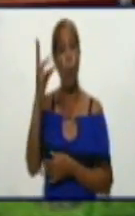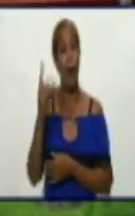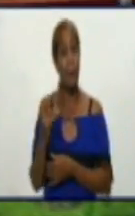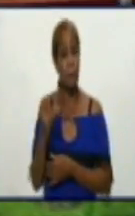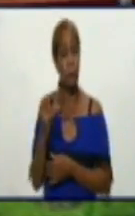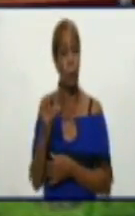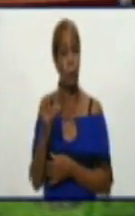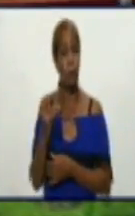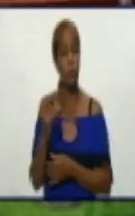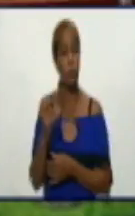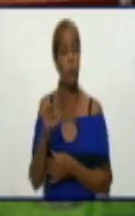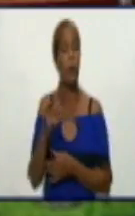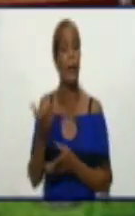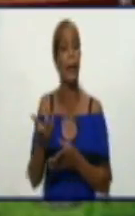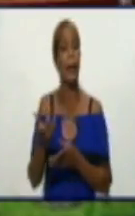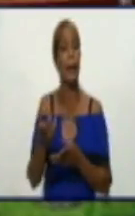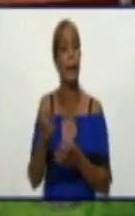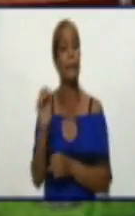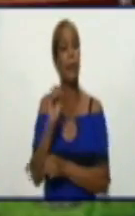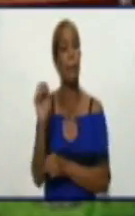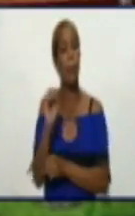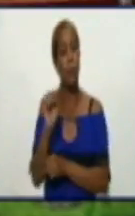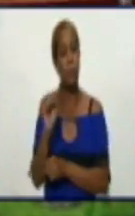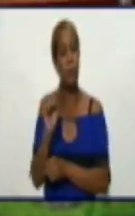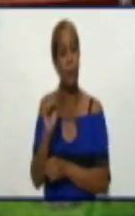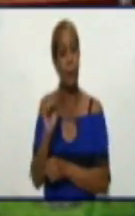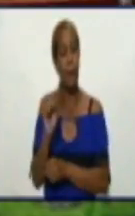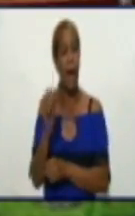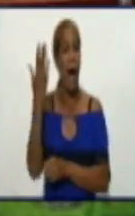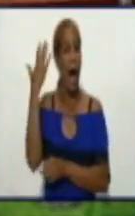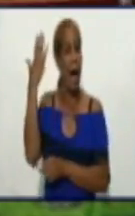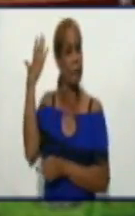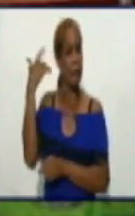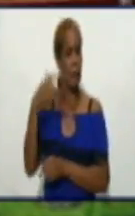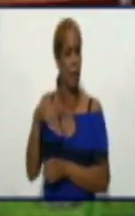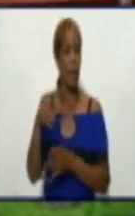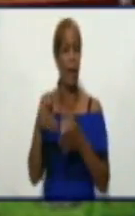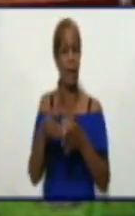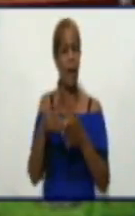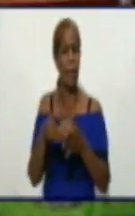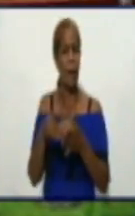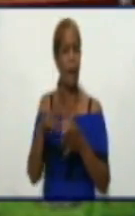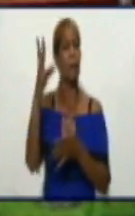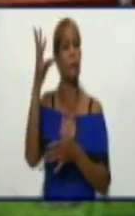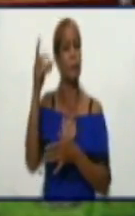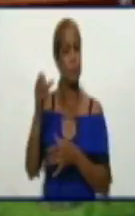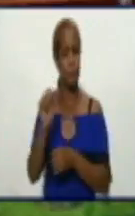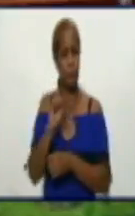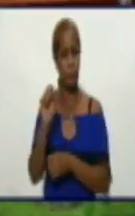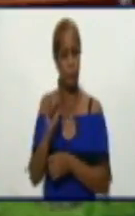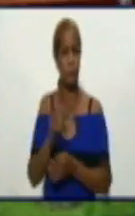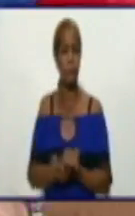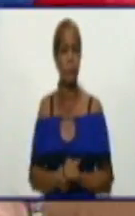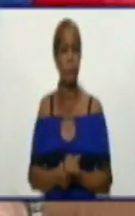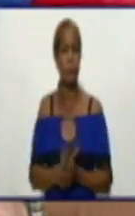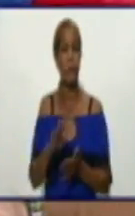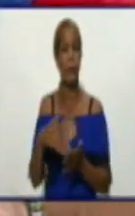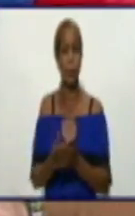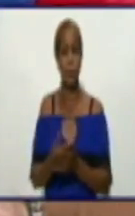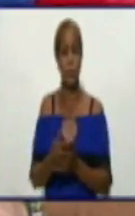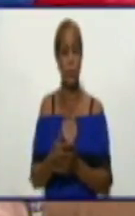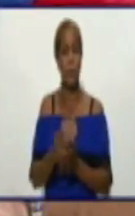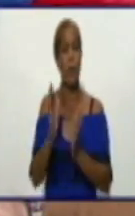Granma, en aquel momento inicial, ¿cuántos equipos estaban circulando en el territorio? A ver, la provincia levantó en los meses de